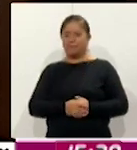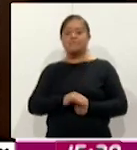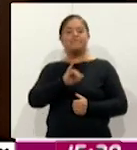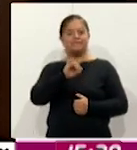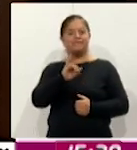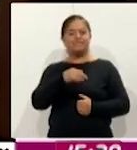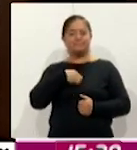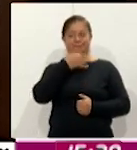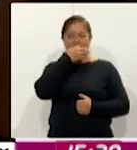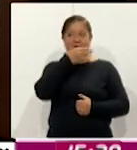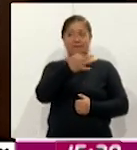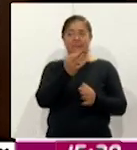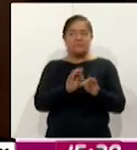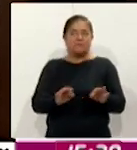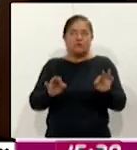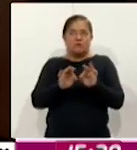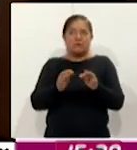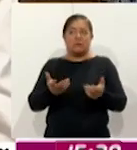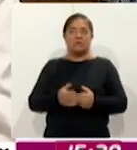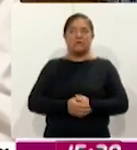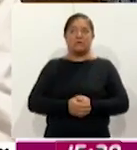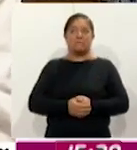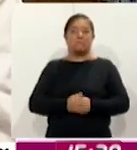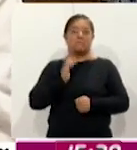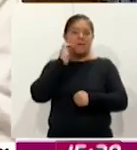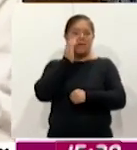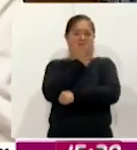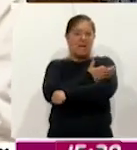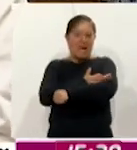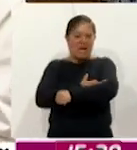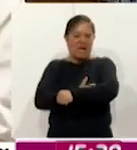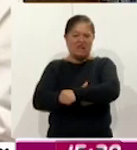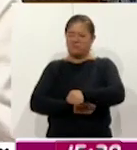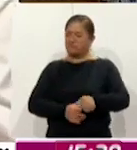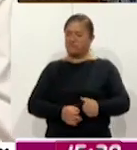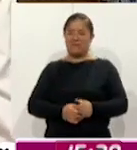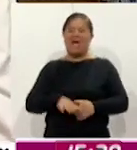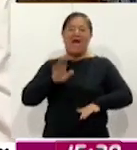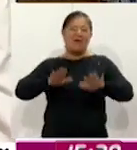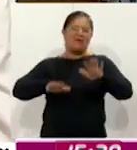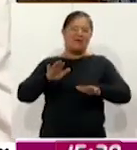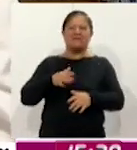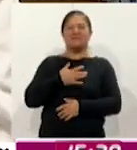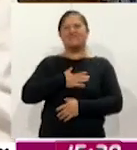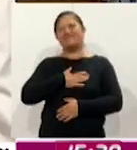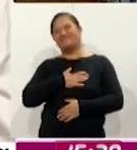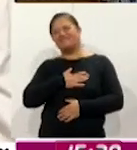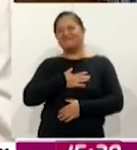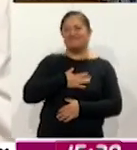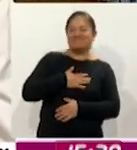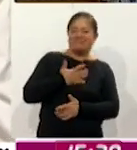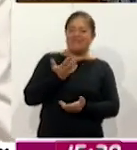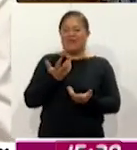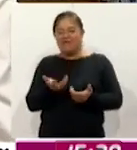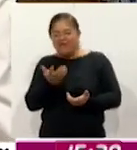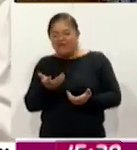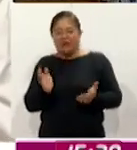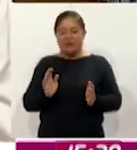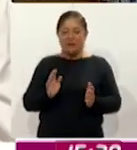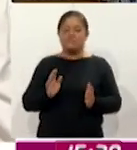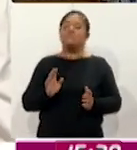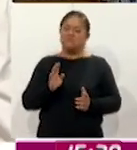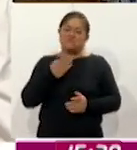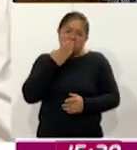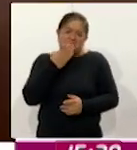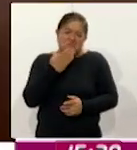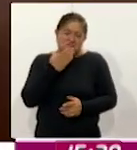yo al principio, nunca es tarde para estudiar. A lo mejor a veces nos da un poquito de flojera, pero es bueno estudiar. ¿Y qué